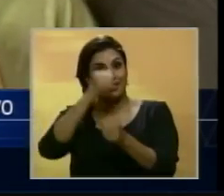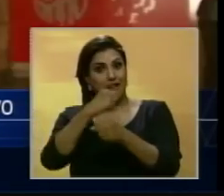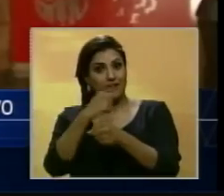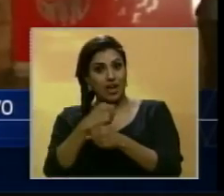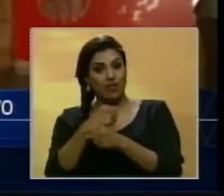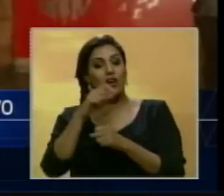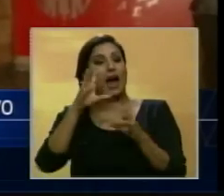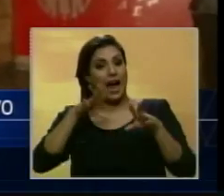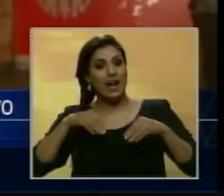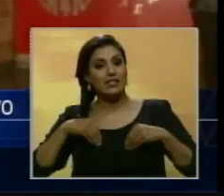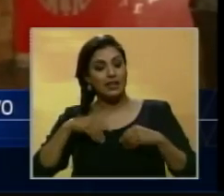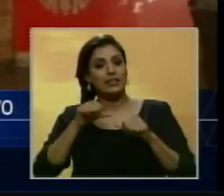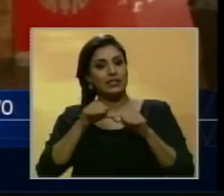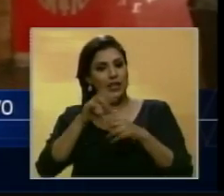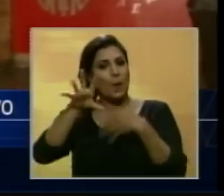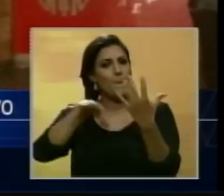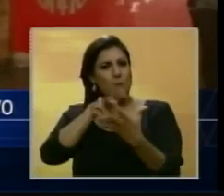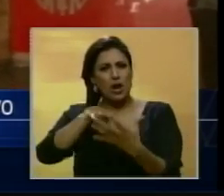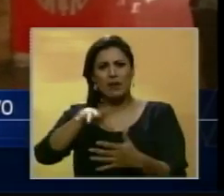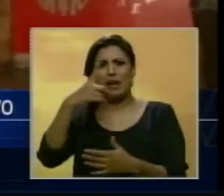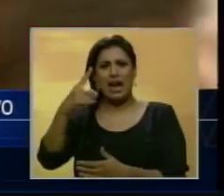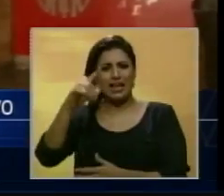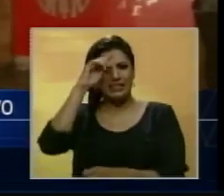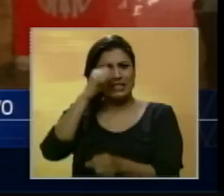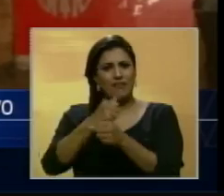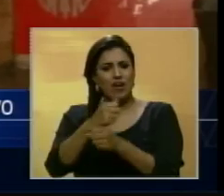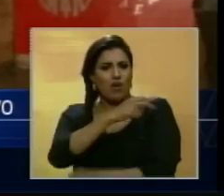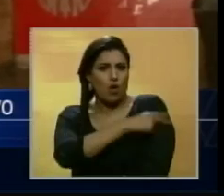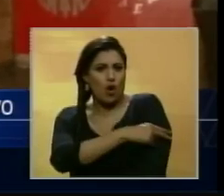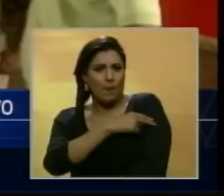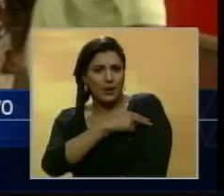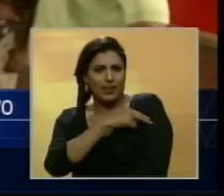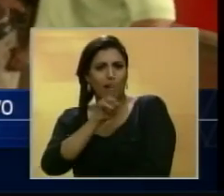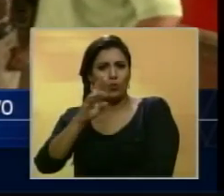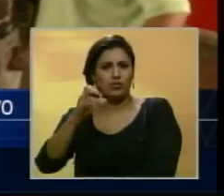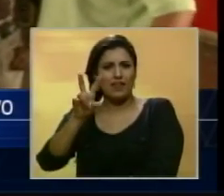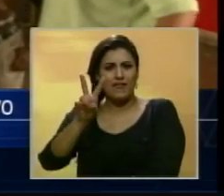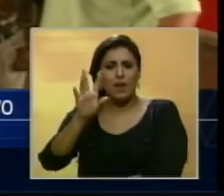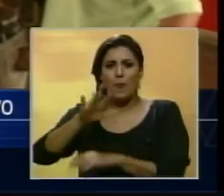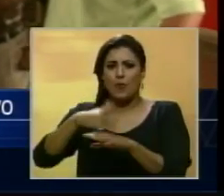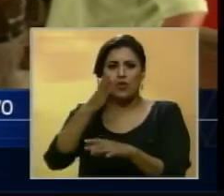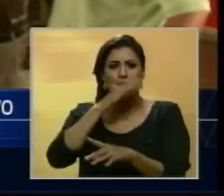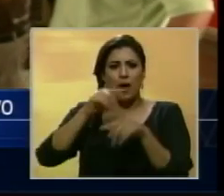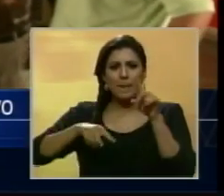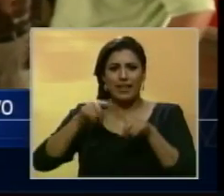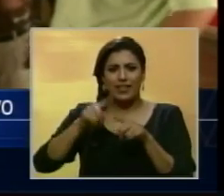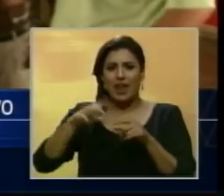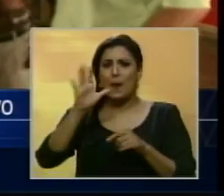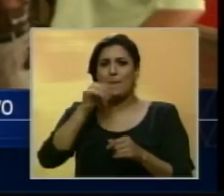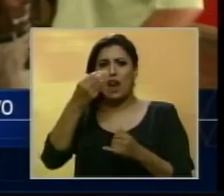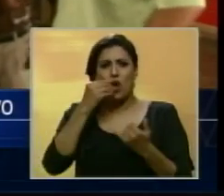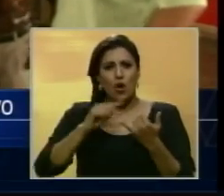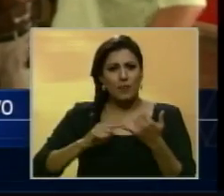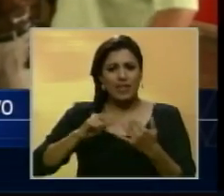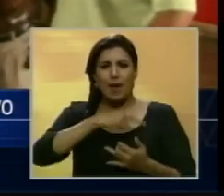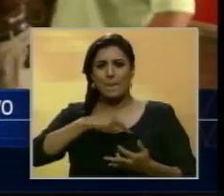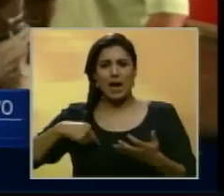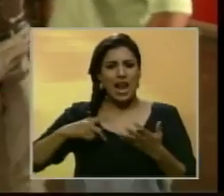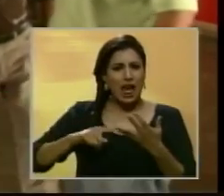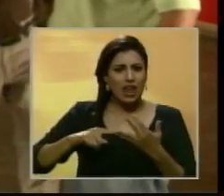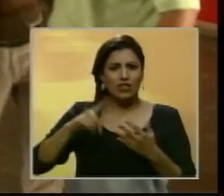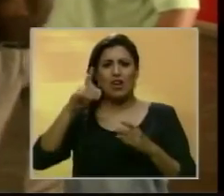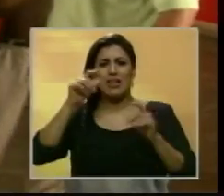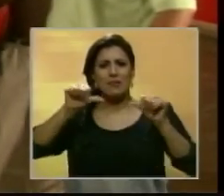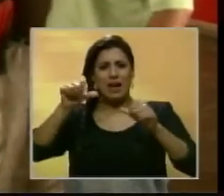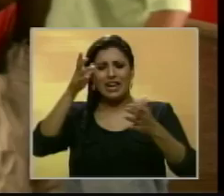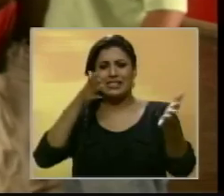trabajadores recordaron que siguen los problemas operativos en el Hospital Clínico Universitario por la falta de insumos, mala comida, inseguridad y deficiencia